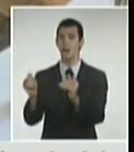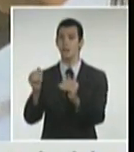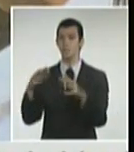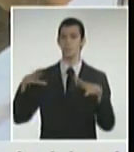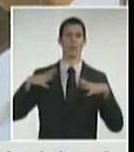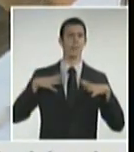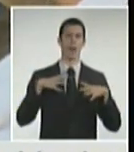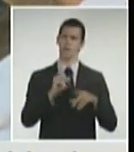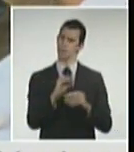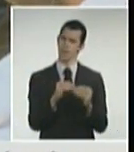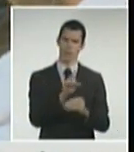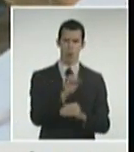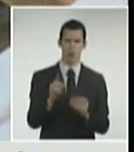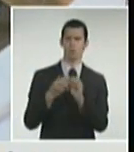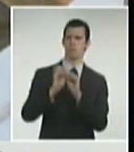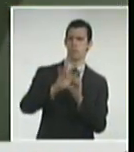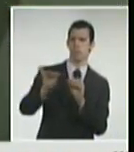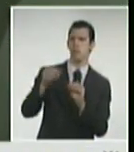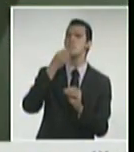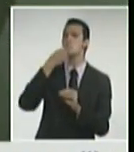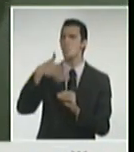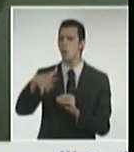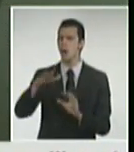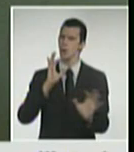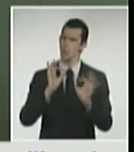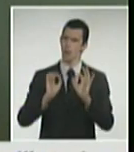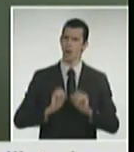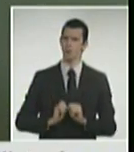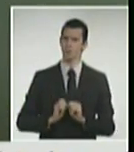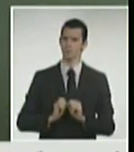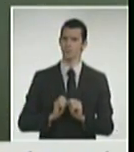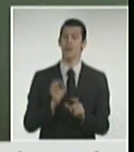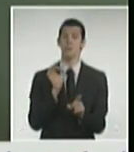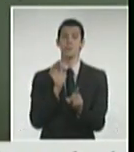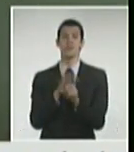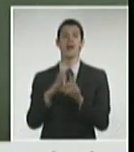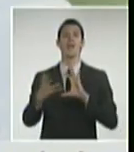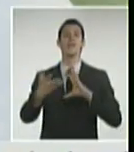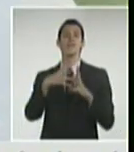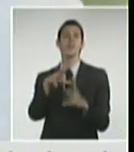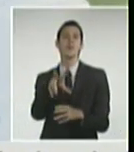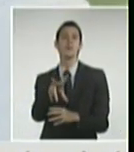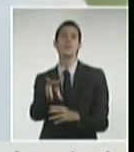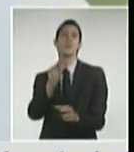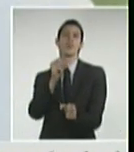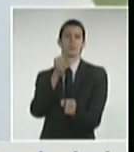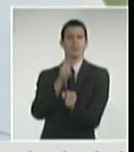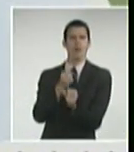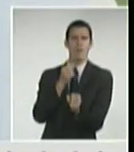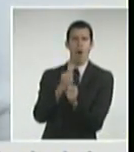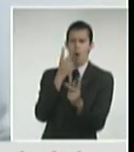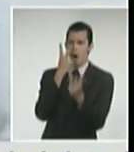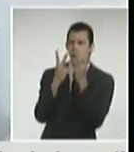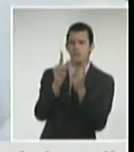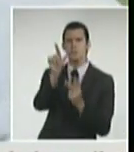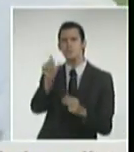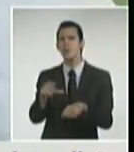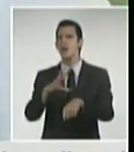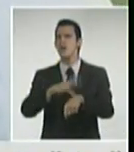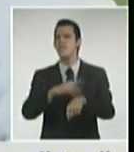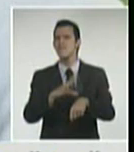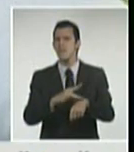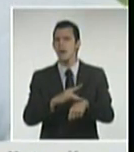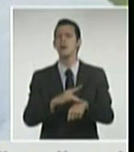capital granmense activó el nuevo protocolo para el manejo de contactos y en todas las áreas se incrementan los ingresos en